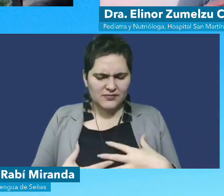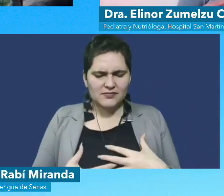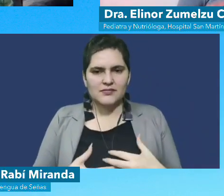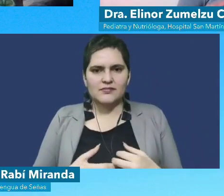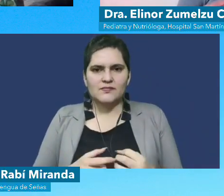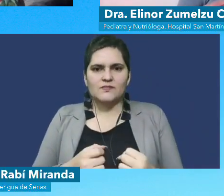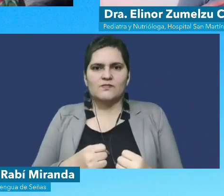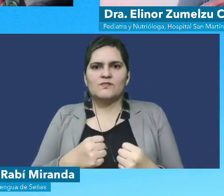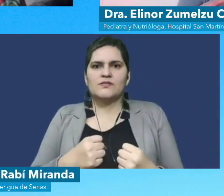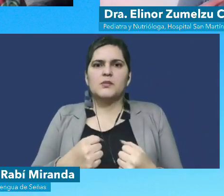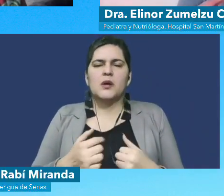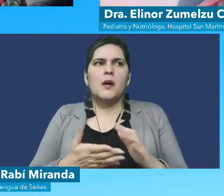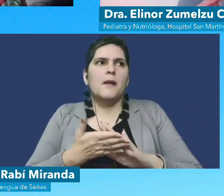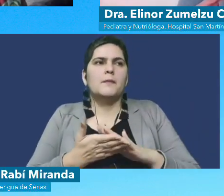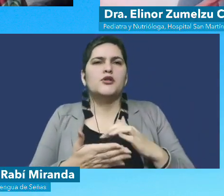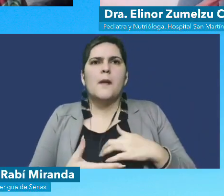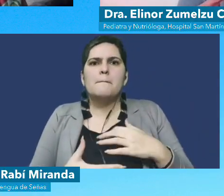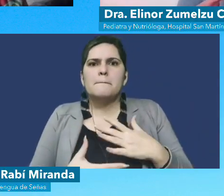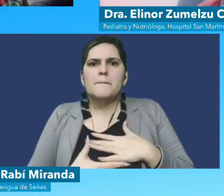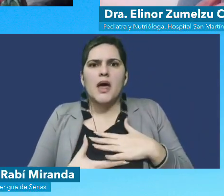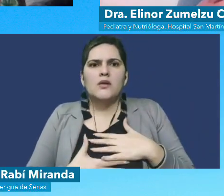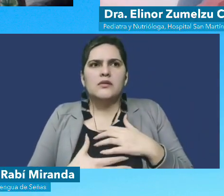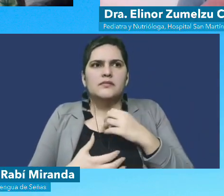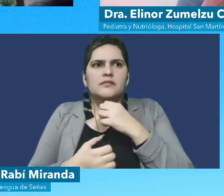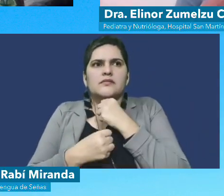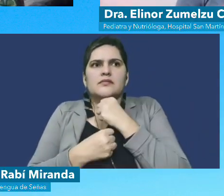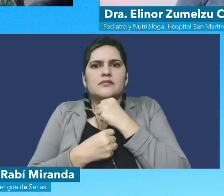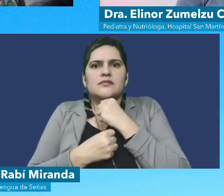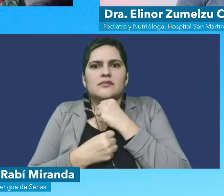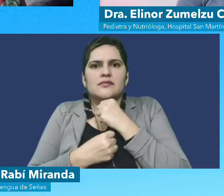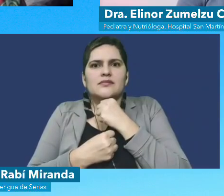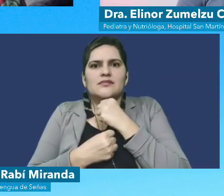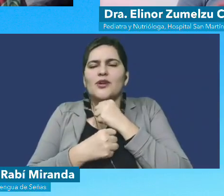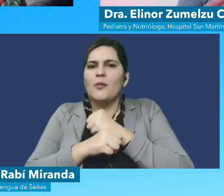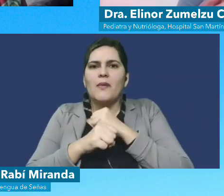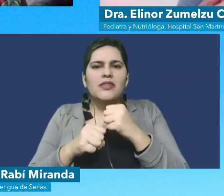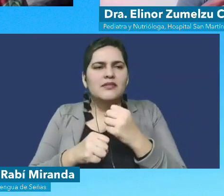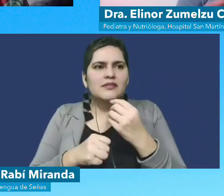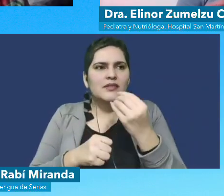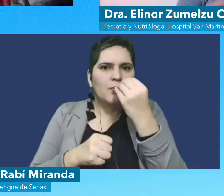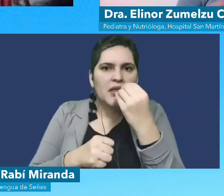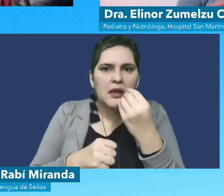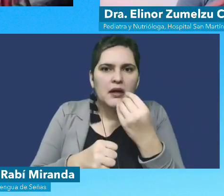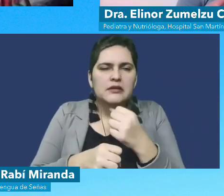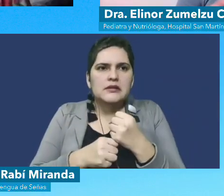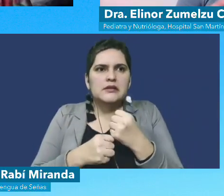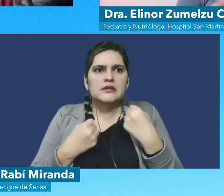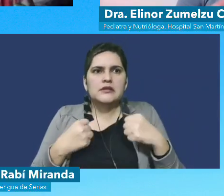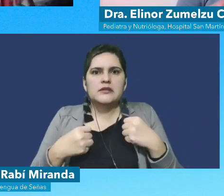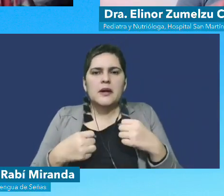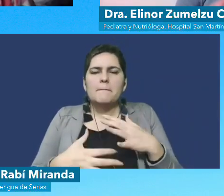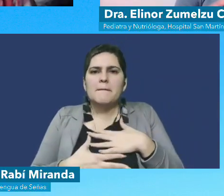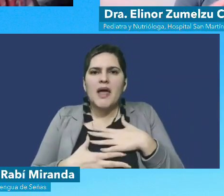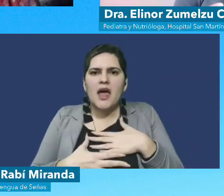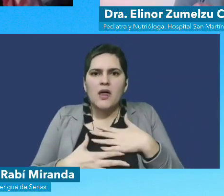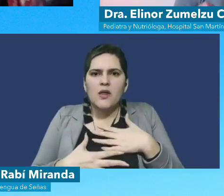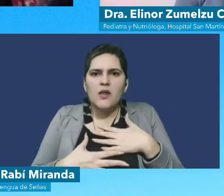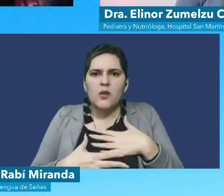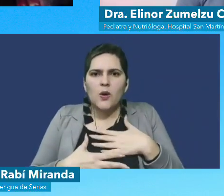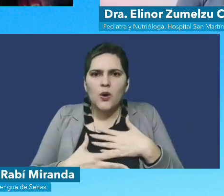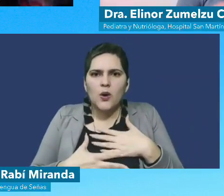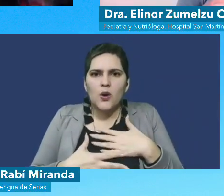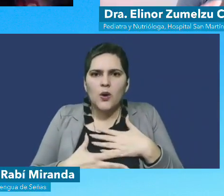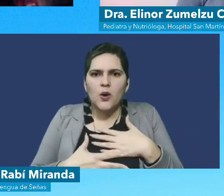tengo miedo siento como que se me cierra todo? O cuando tengo miedo me da diarrea,